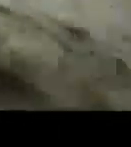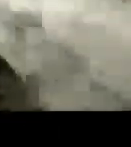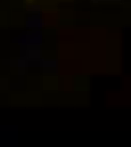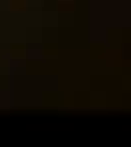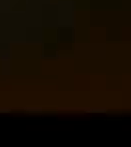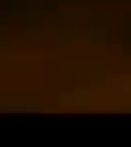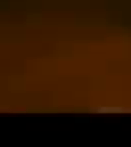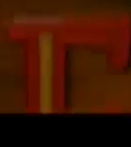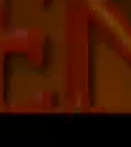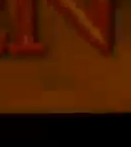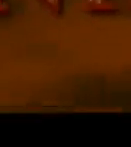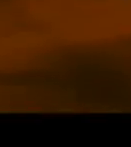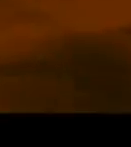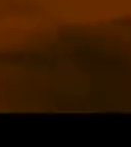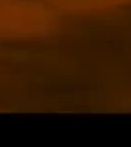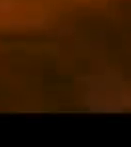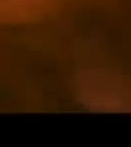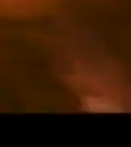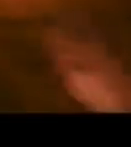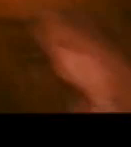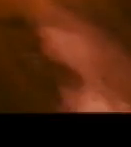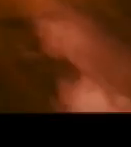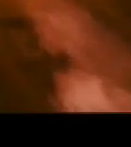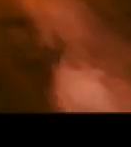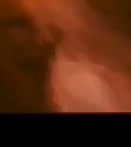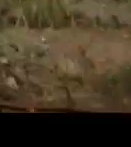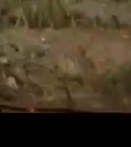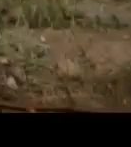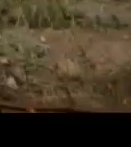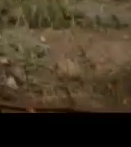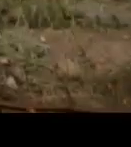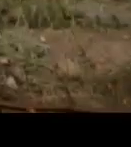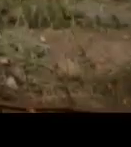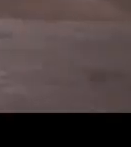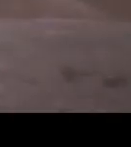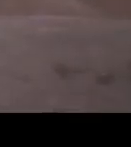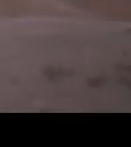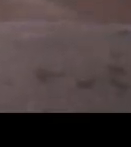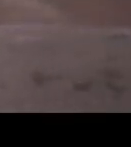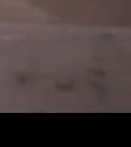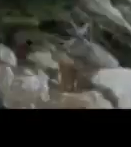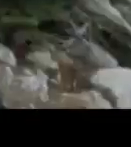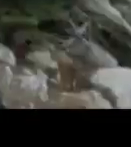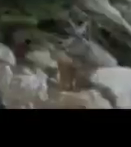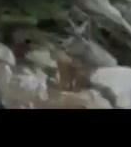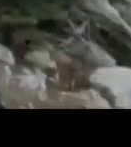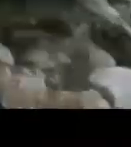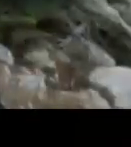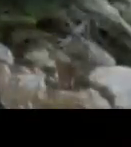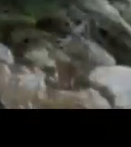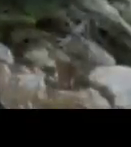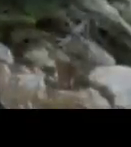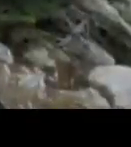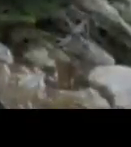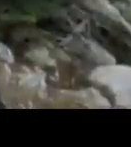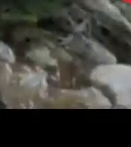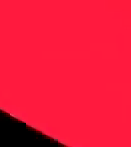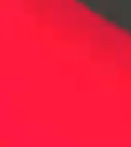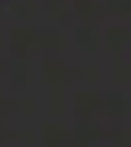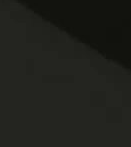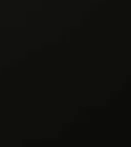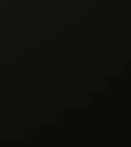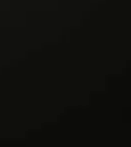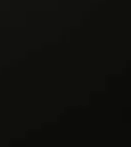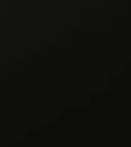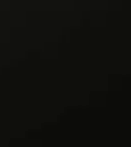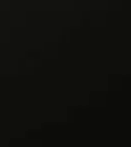todo. Sobreviviente con Bear Grylls. De lunes a viernes, 19:10. Por Ecuador